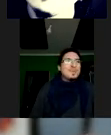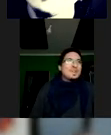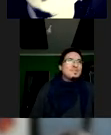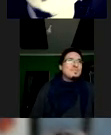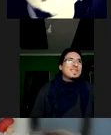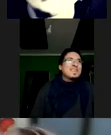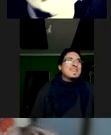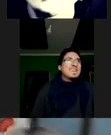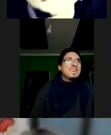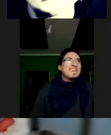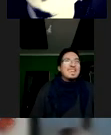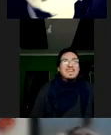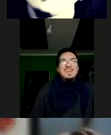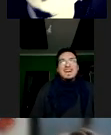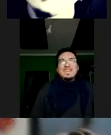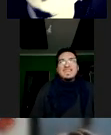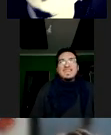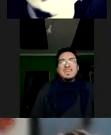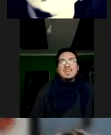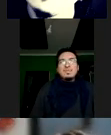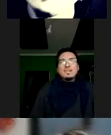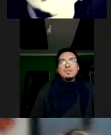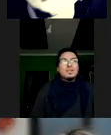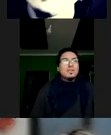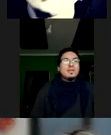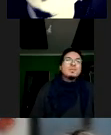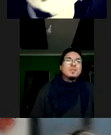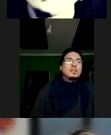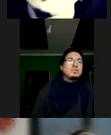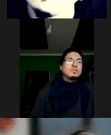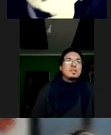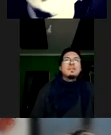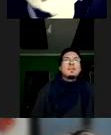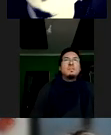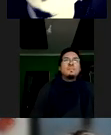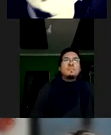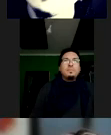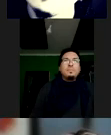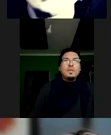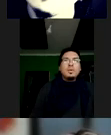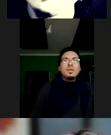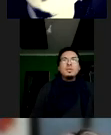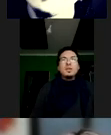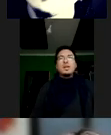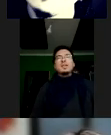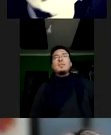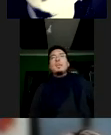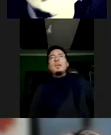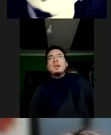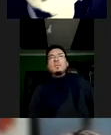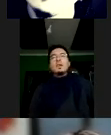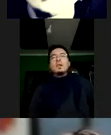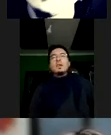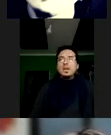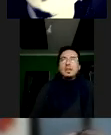al final. Sí. Así que comenzamos, chiquillos, de lleno con este segundo semestre. El objetivo de la clase de hoy